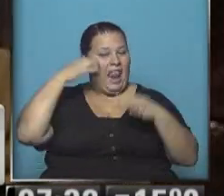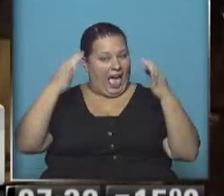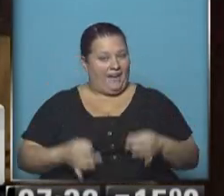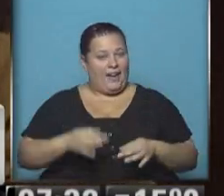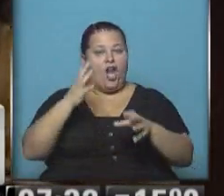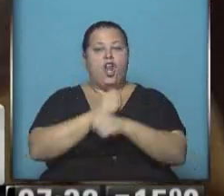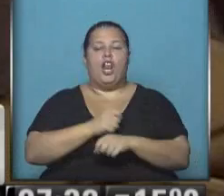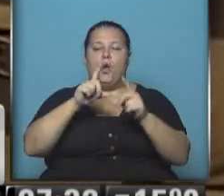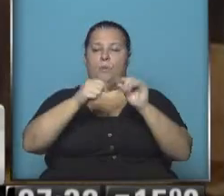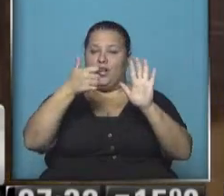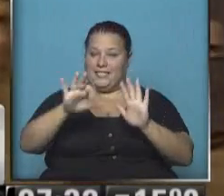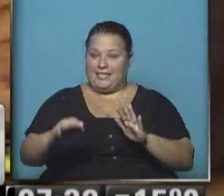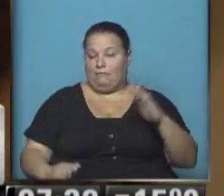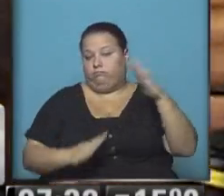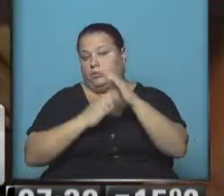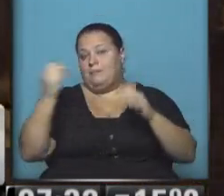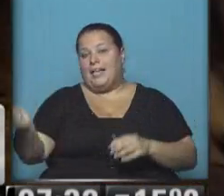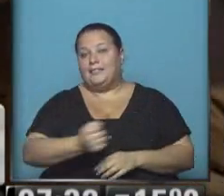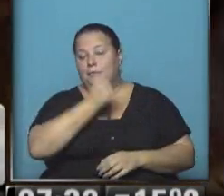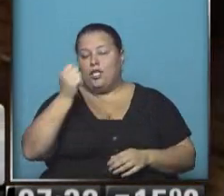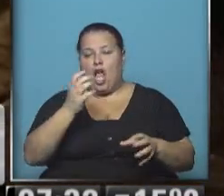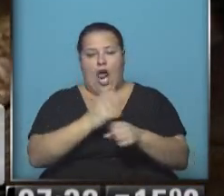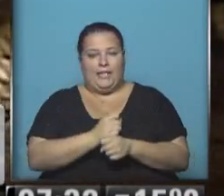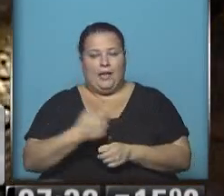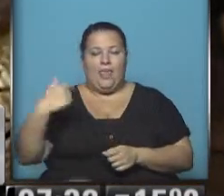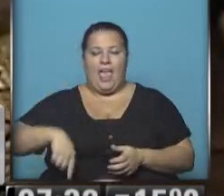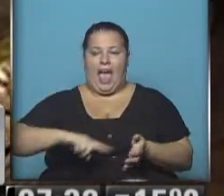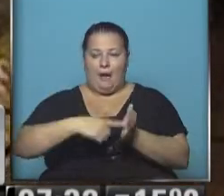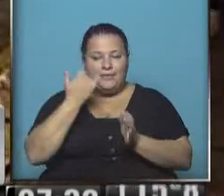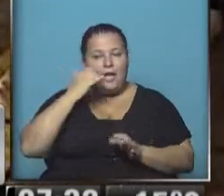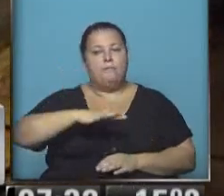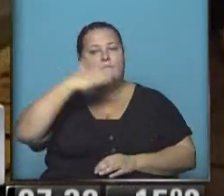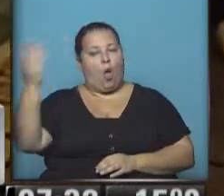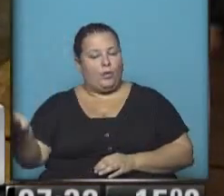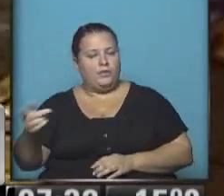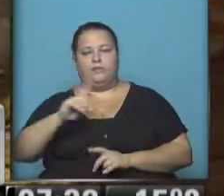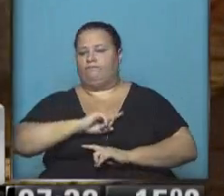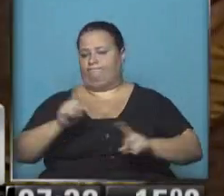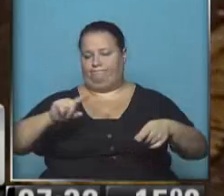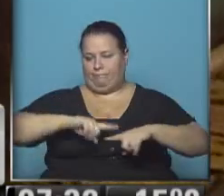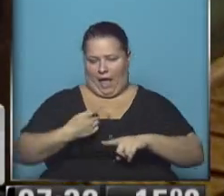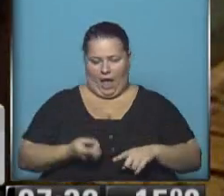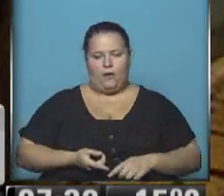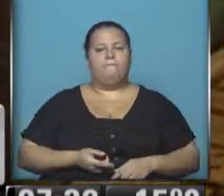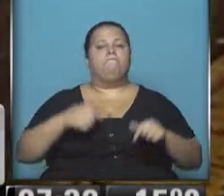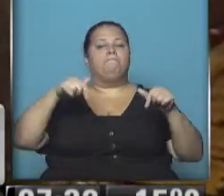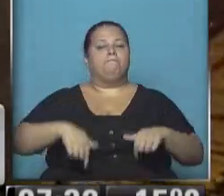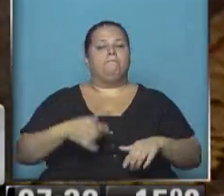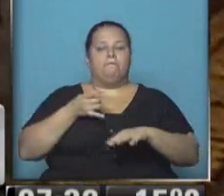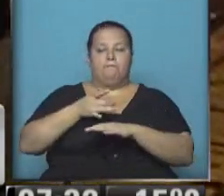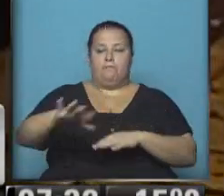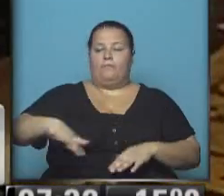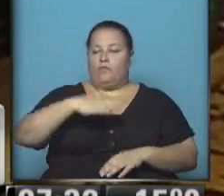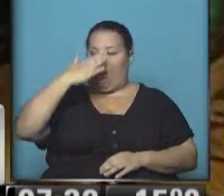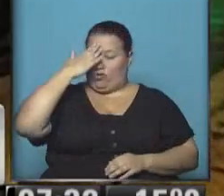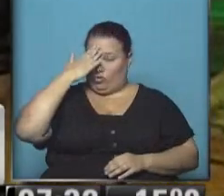60 la línea insignia de los colectivos de la capital y el conurbano no funciona estamos aquí en la estación constitución